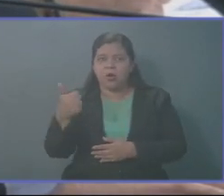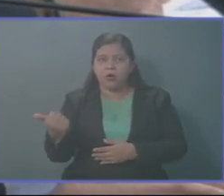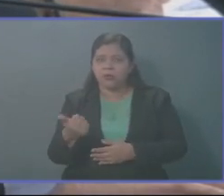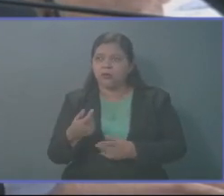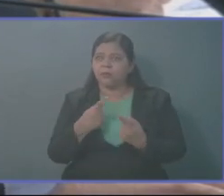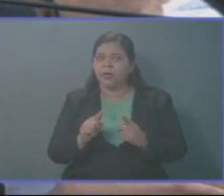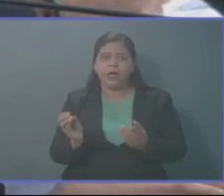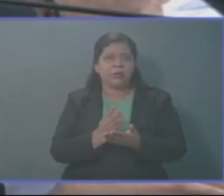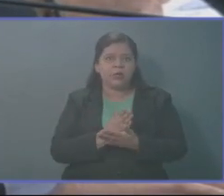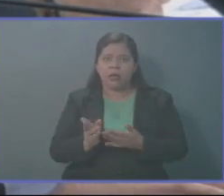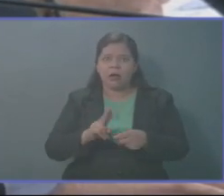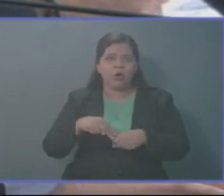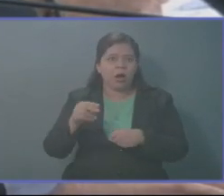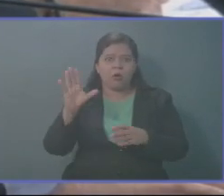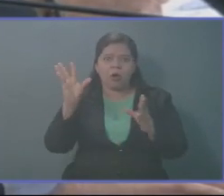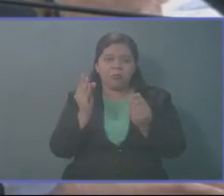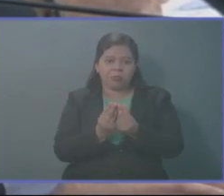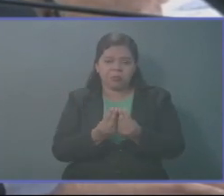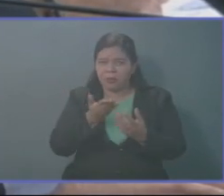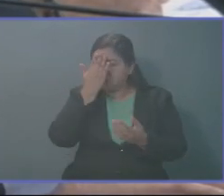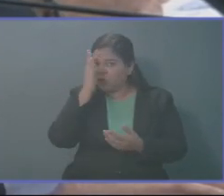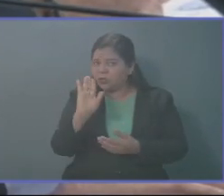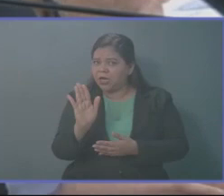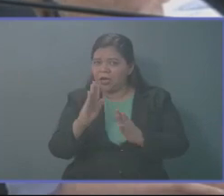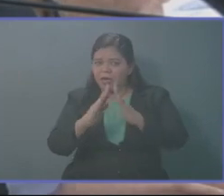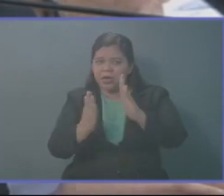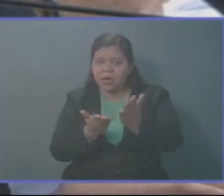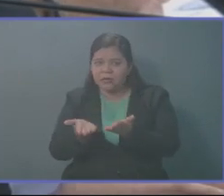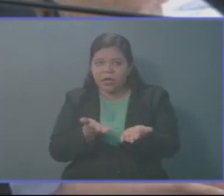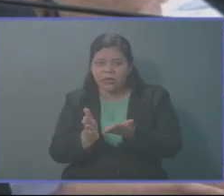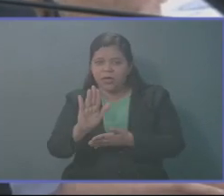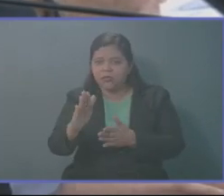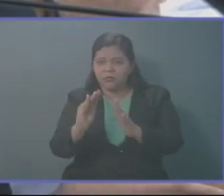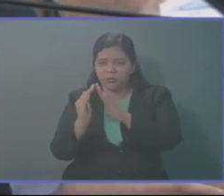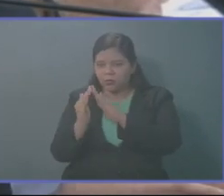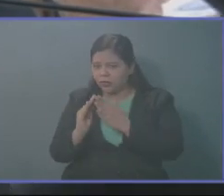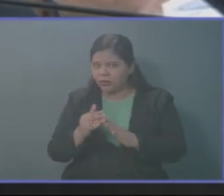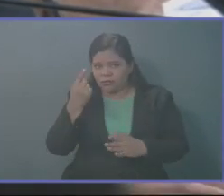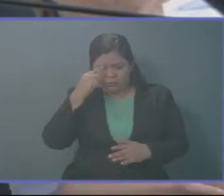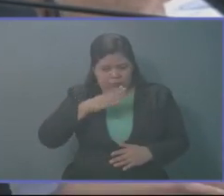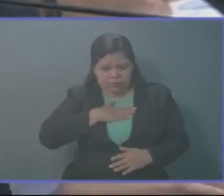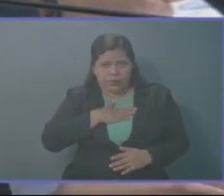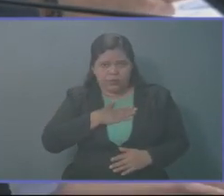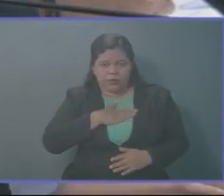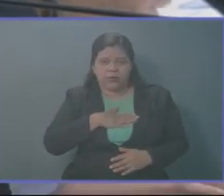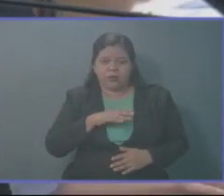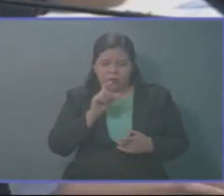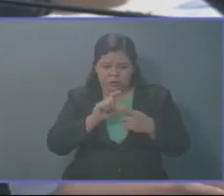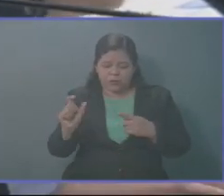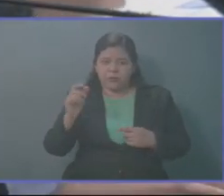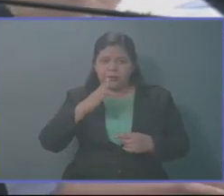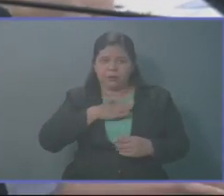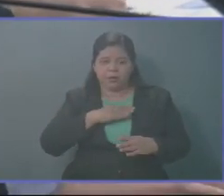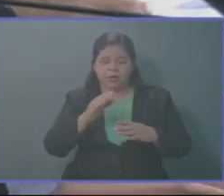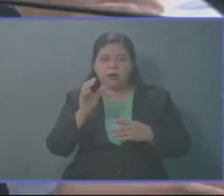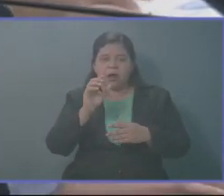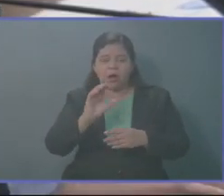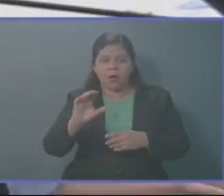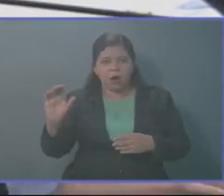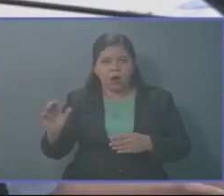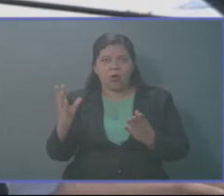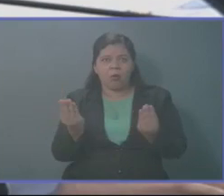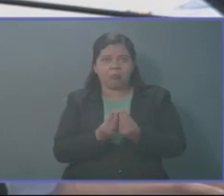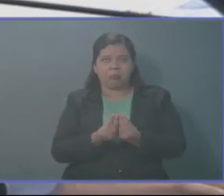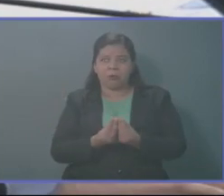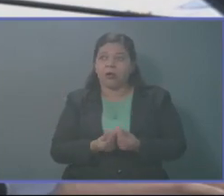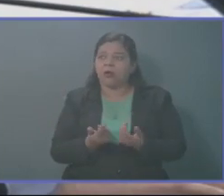menos Coca-Cola. No sé en las tiendas de su colonia, pero por lo menos hubo una semana que la Coca-Cola se escaseó.